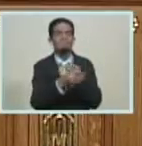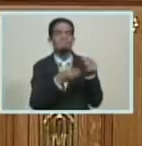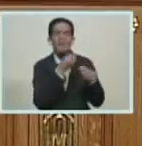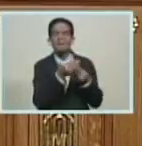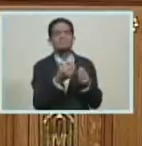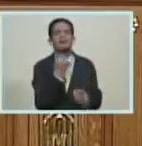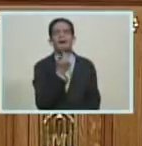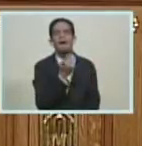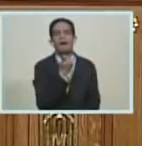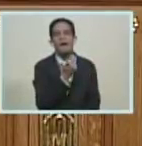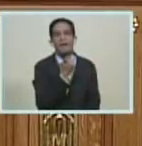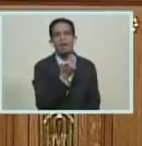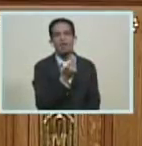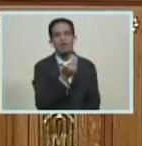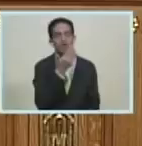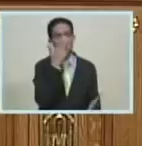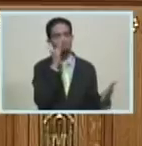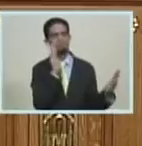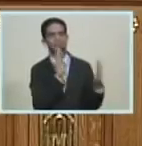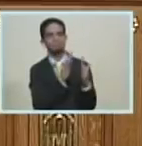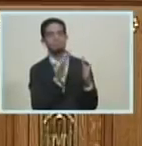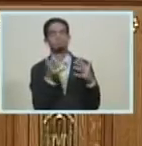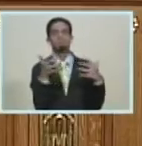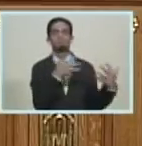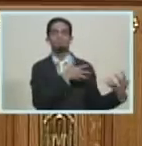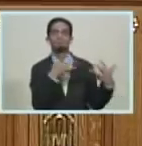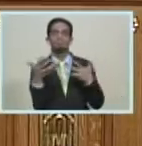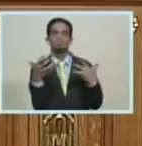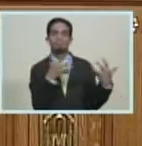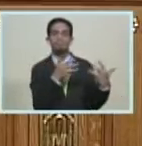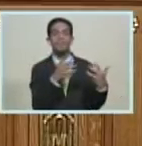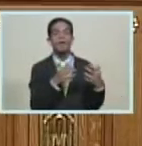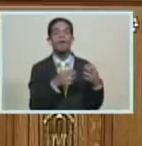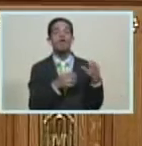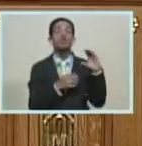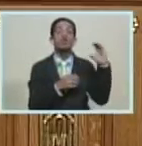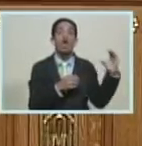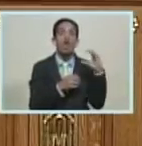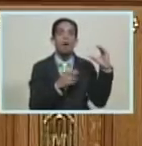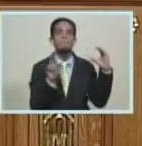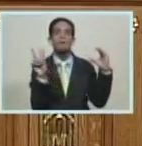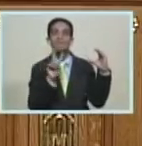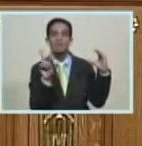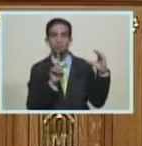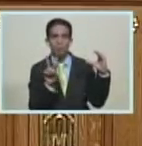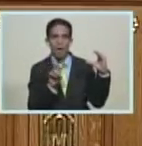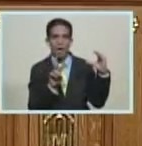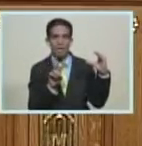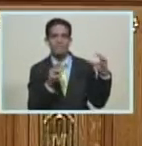comprometida de enfrentamiento bélico entre Venezuela y Colombia en la frontera, así como hizo Álvaro Uribe.